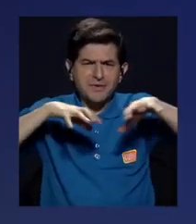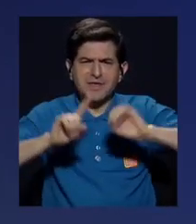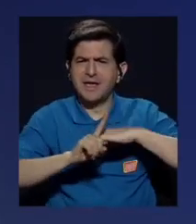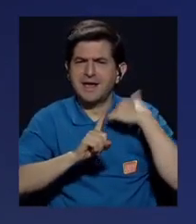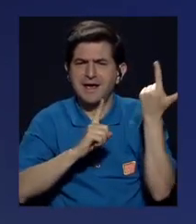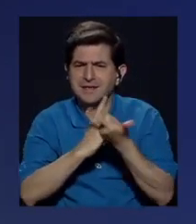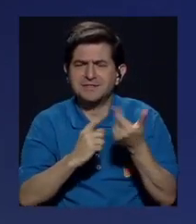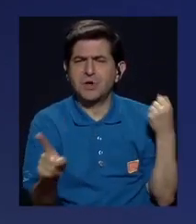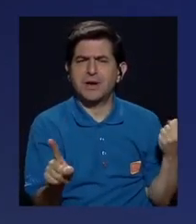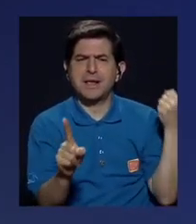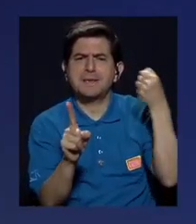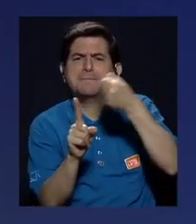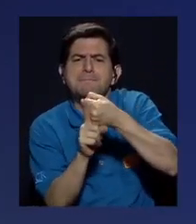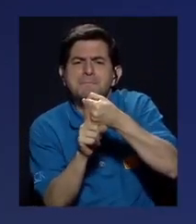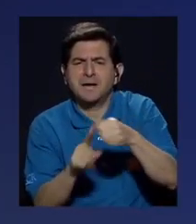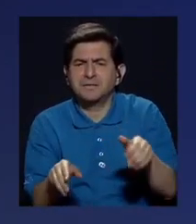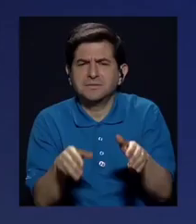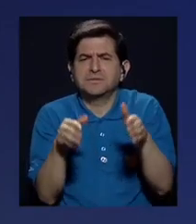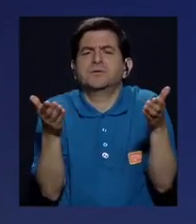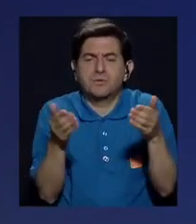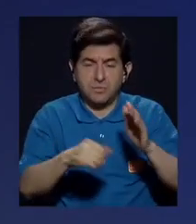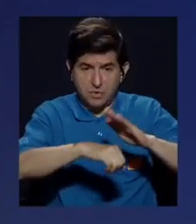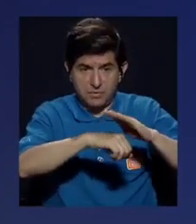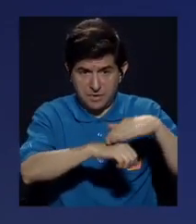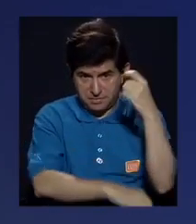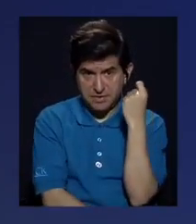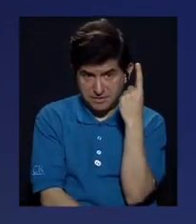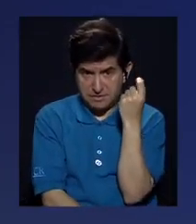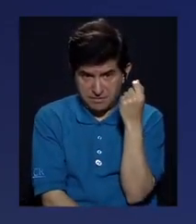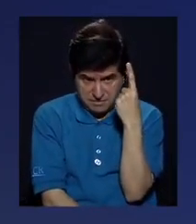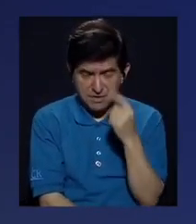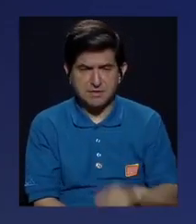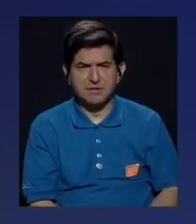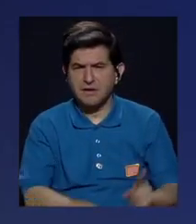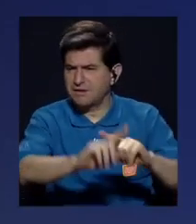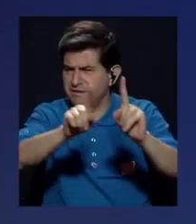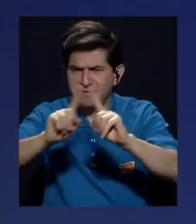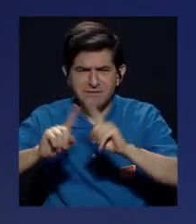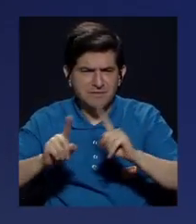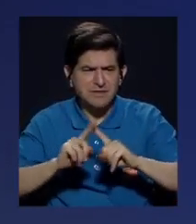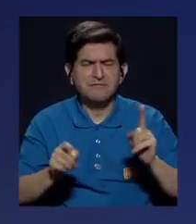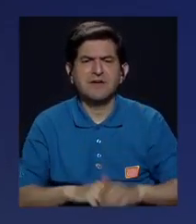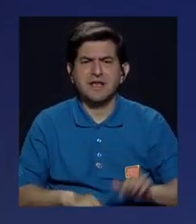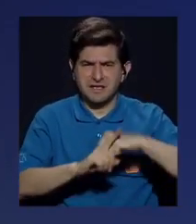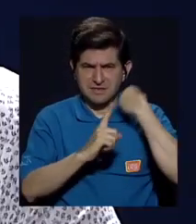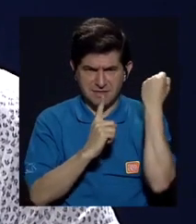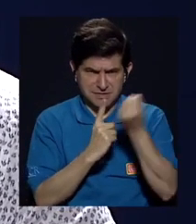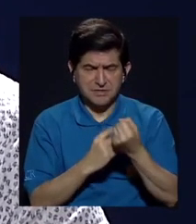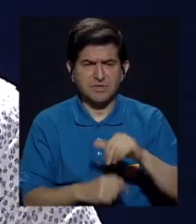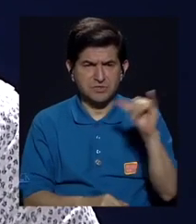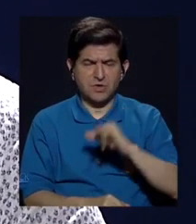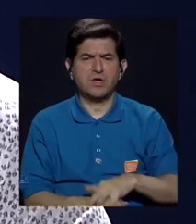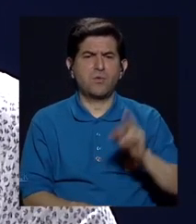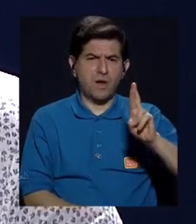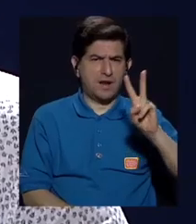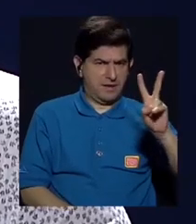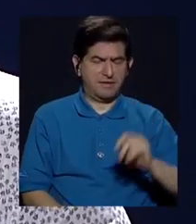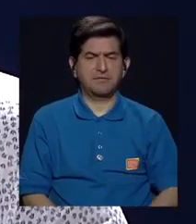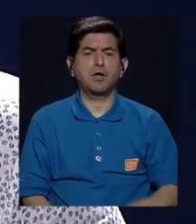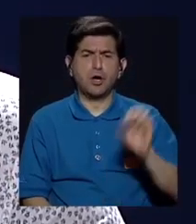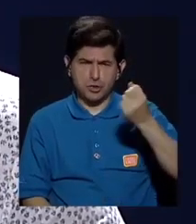El impacto de la acción social permite entender que existen muchos más cuadros como Rebeca dentro de... Claro que sí, nosotros